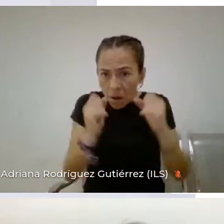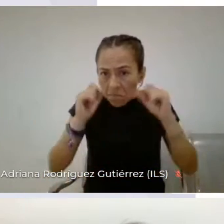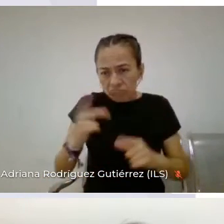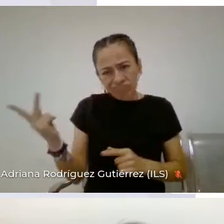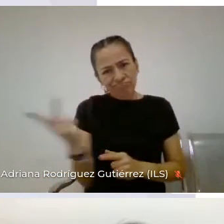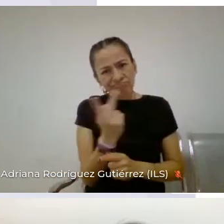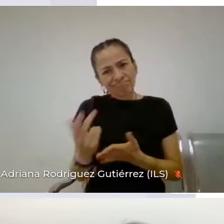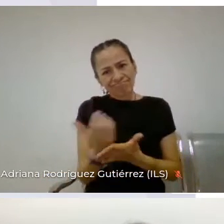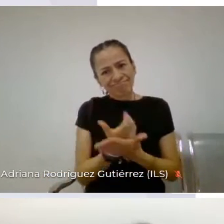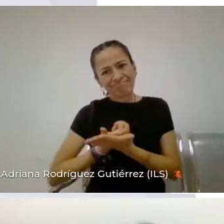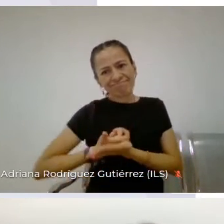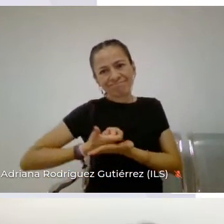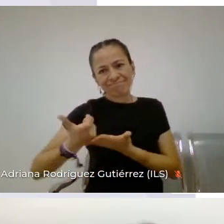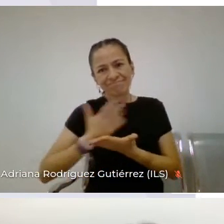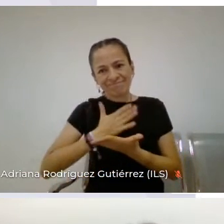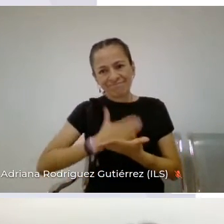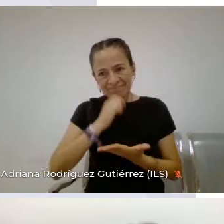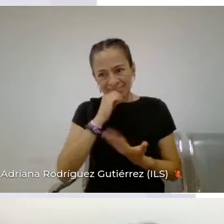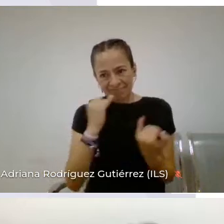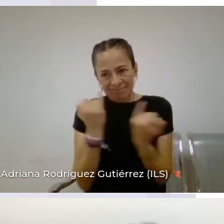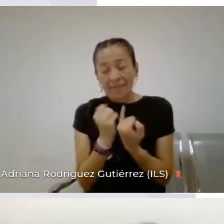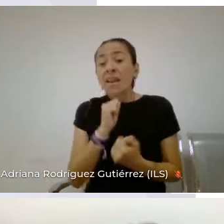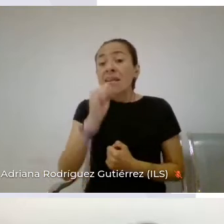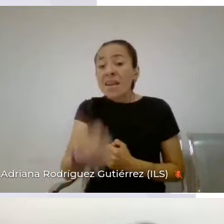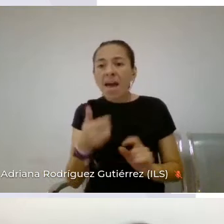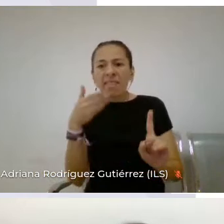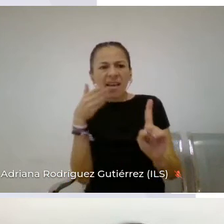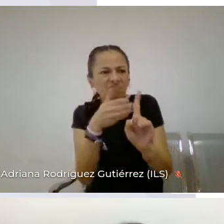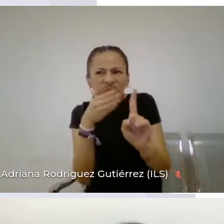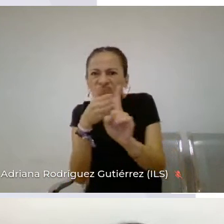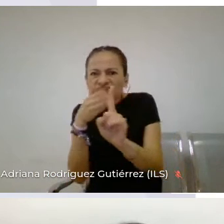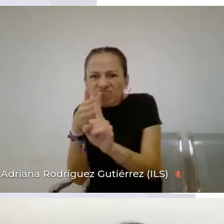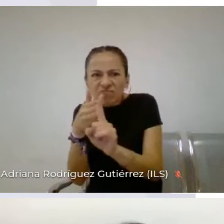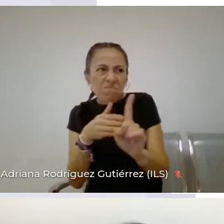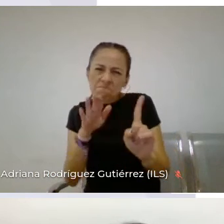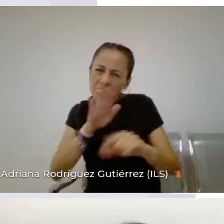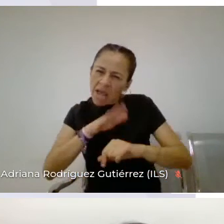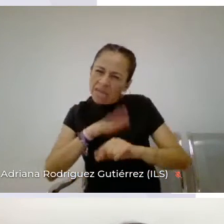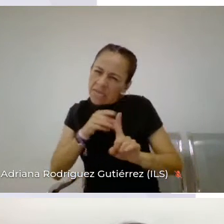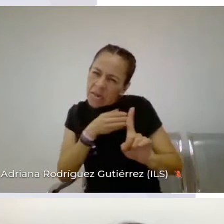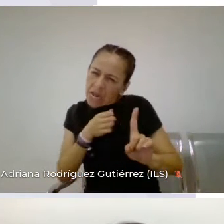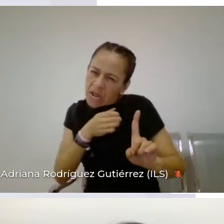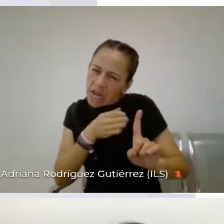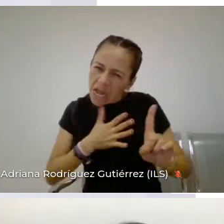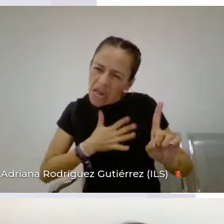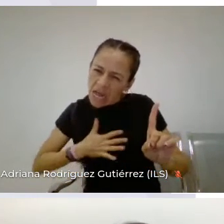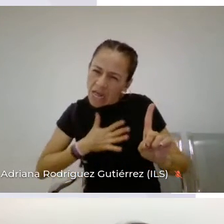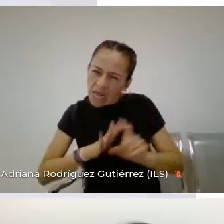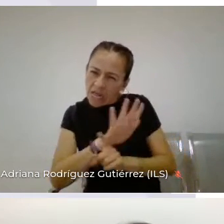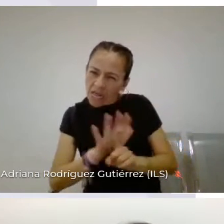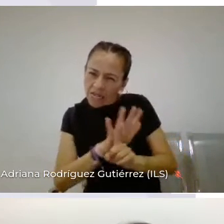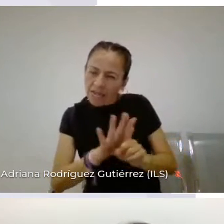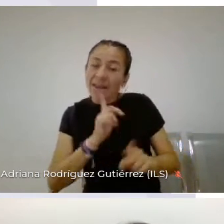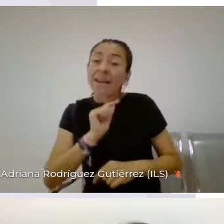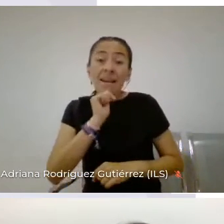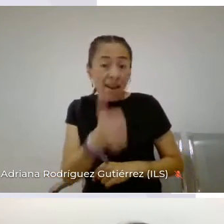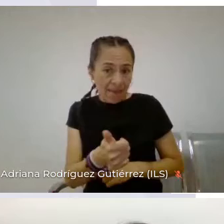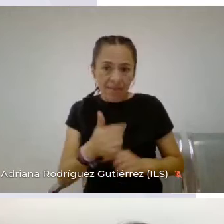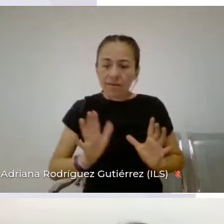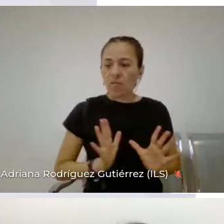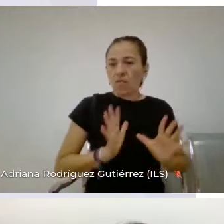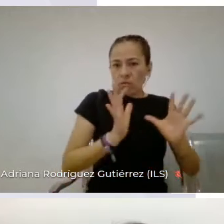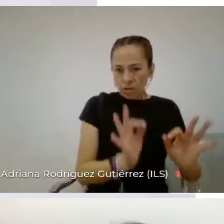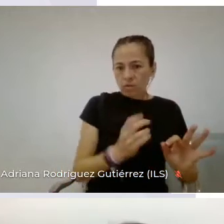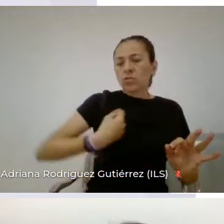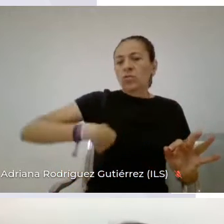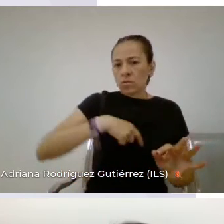que no exista estos niveles de acoso. Y desde la fundación, pues también invertimos en proyectos productivos liderados por